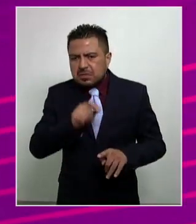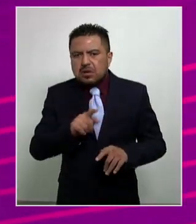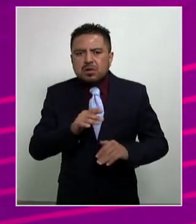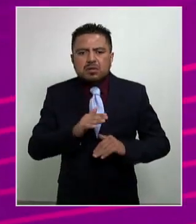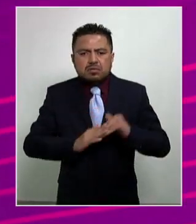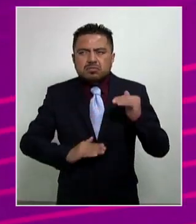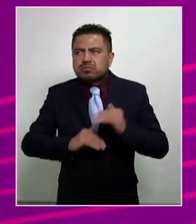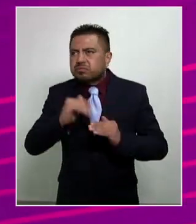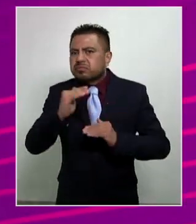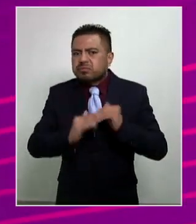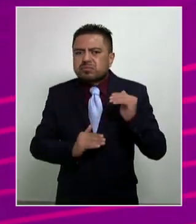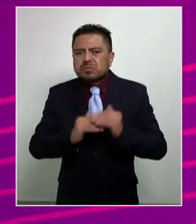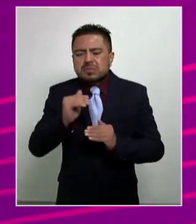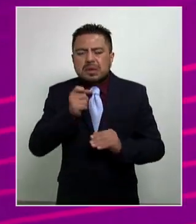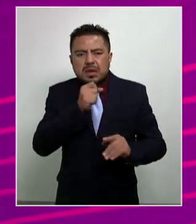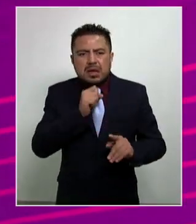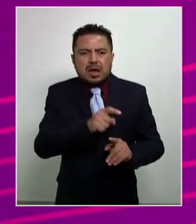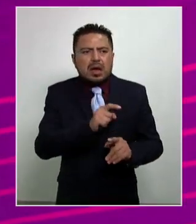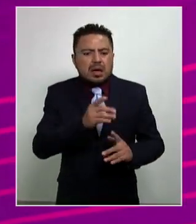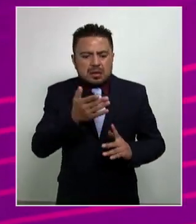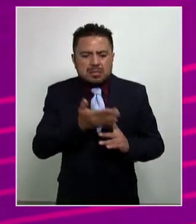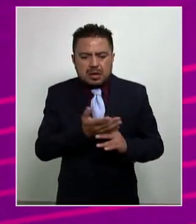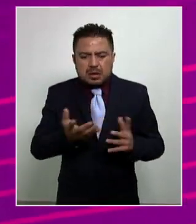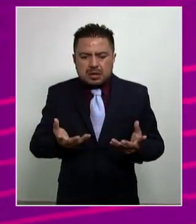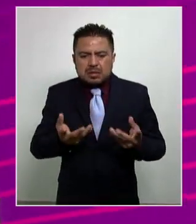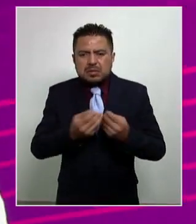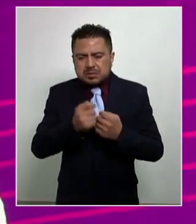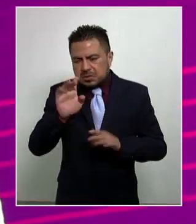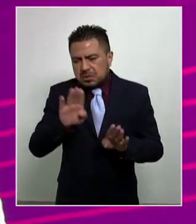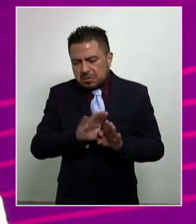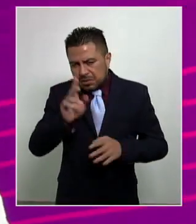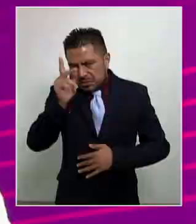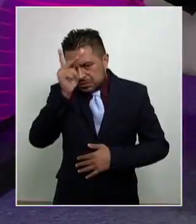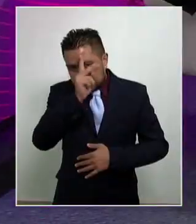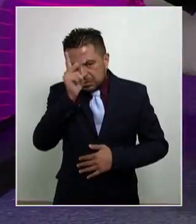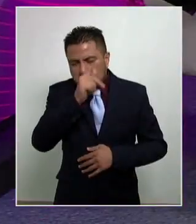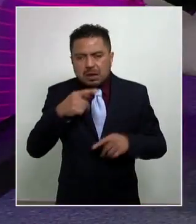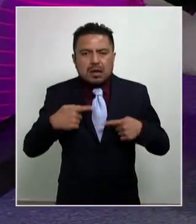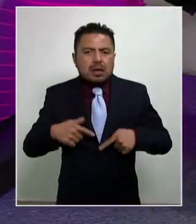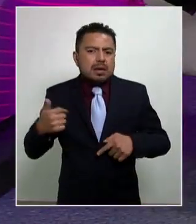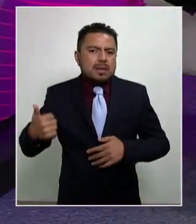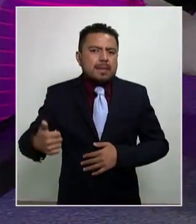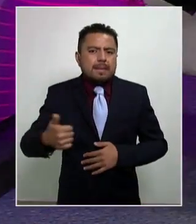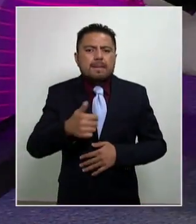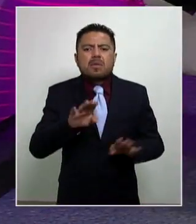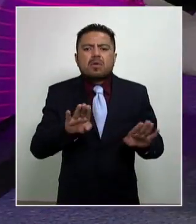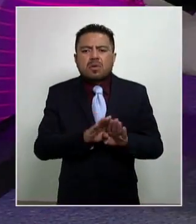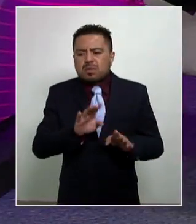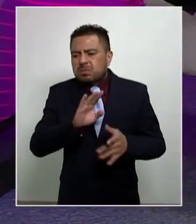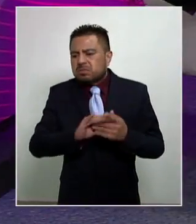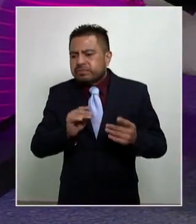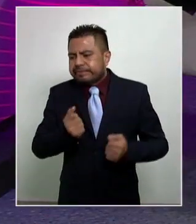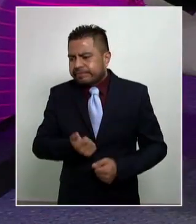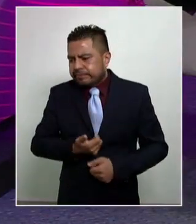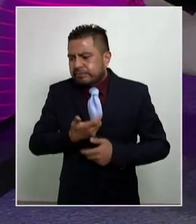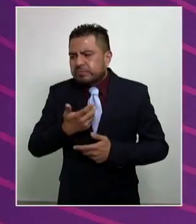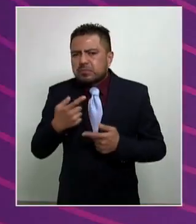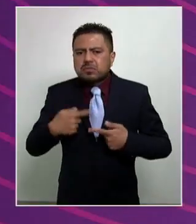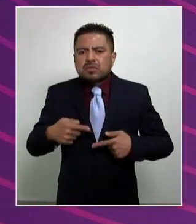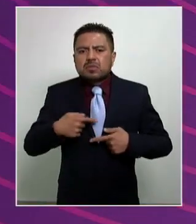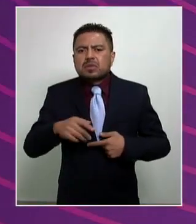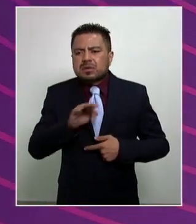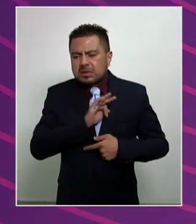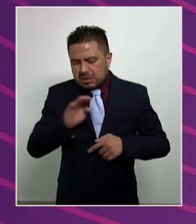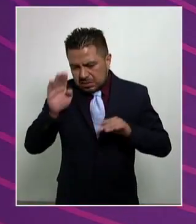deconstruir una parte, digamos, psicológica de las personas. ¿Cómo le decimos a una persona, deja